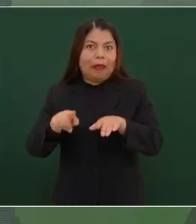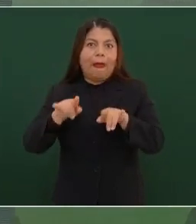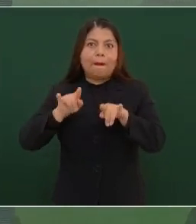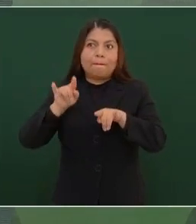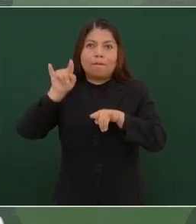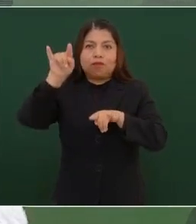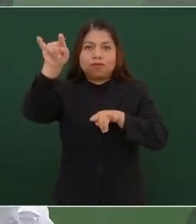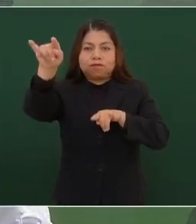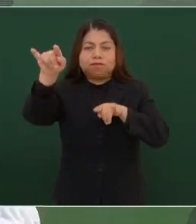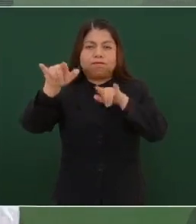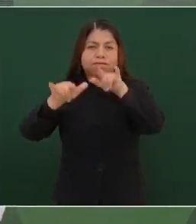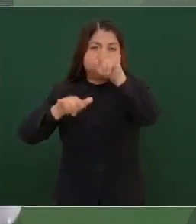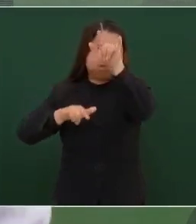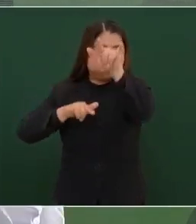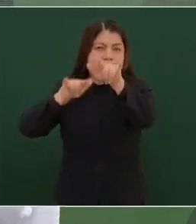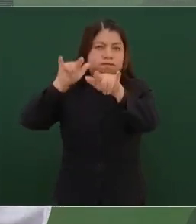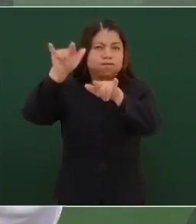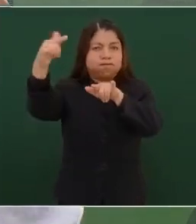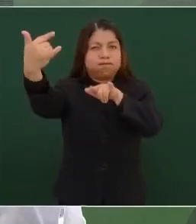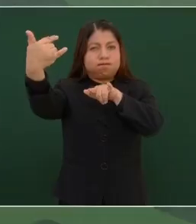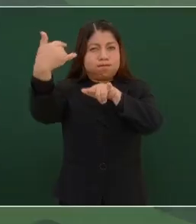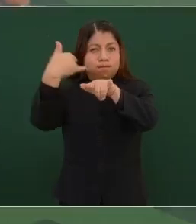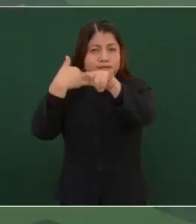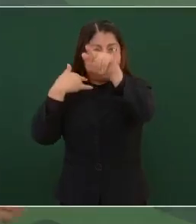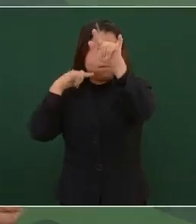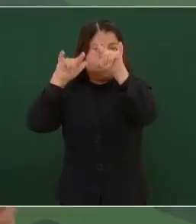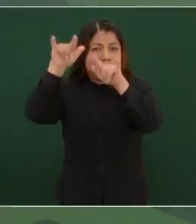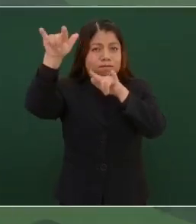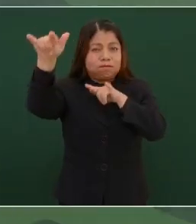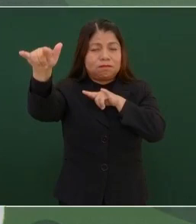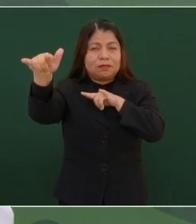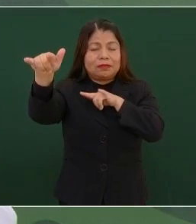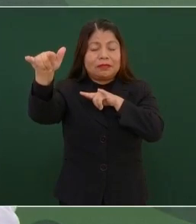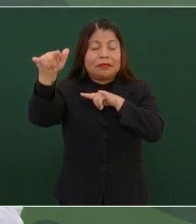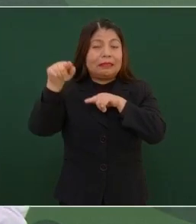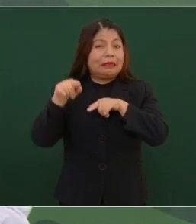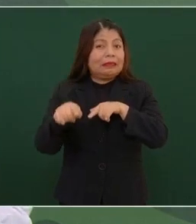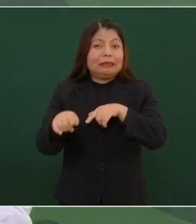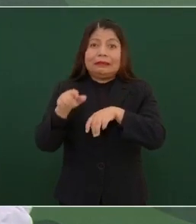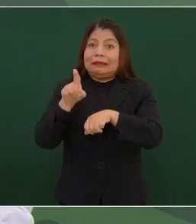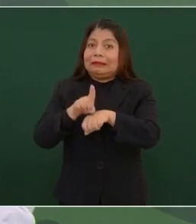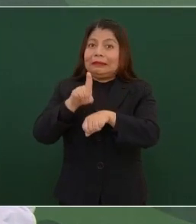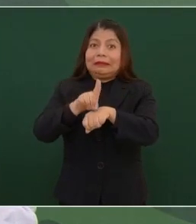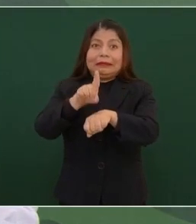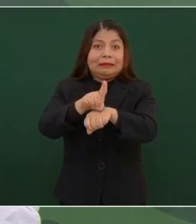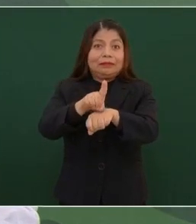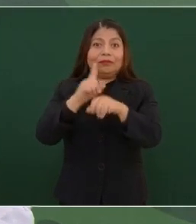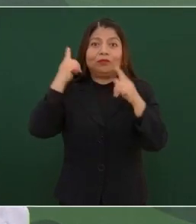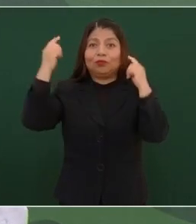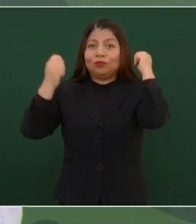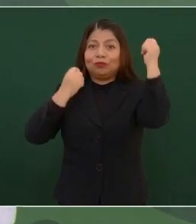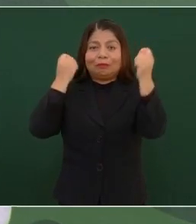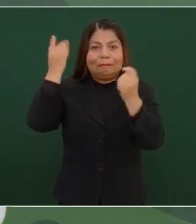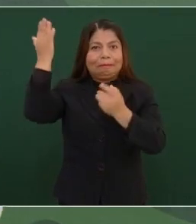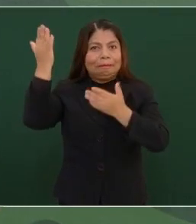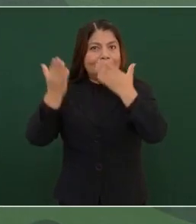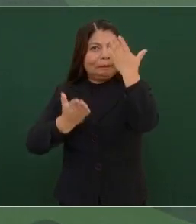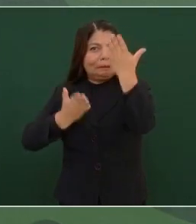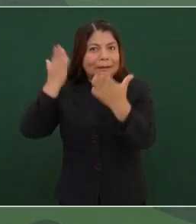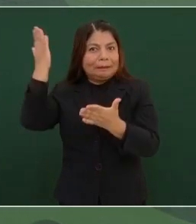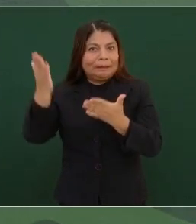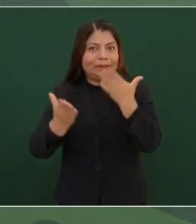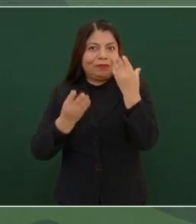Afortunadamente, llegan cada vez más turistas a